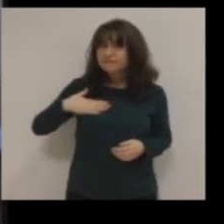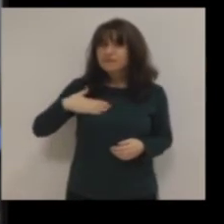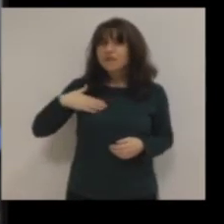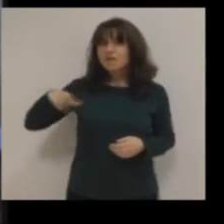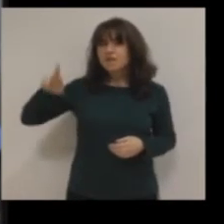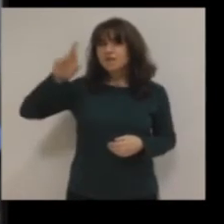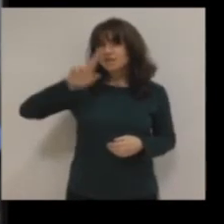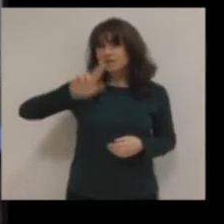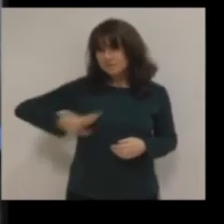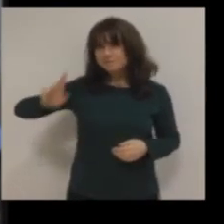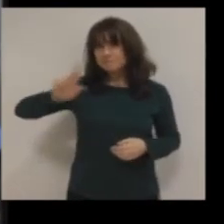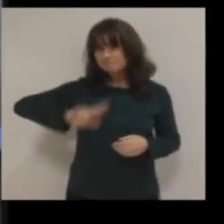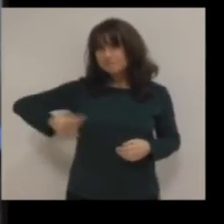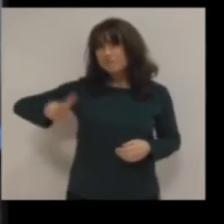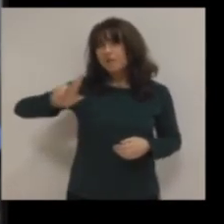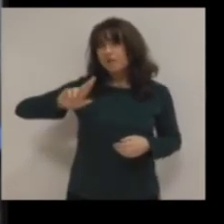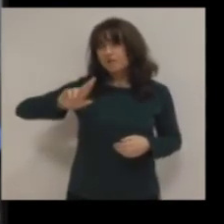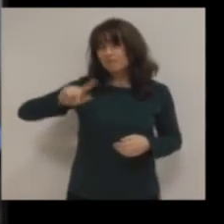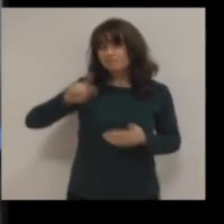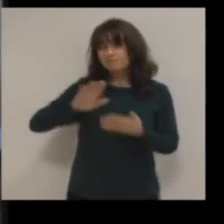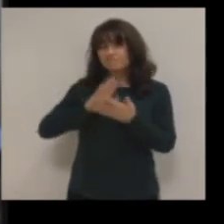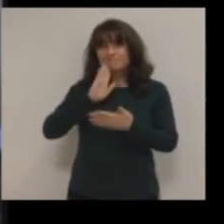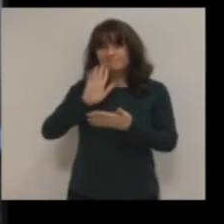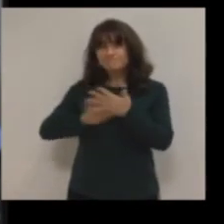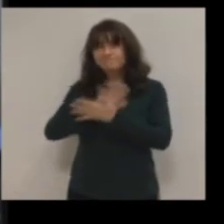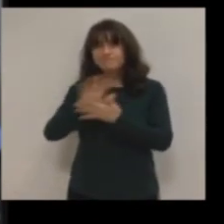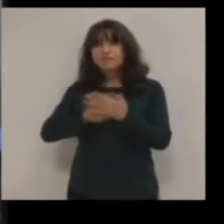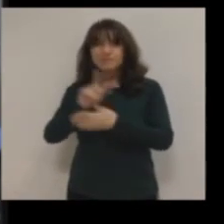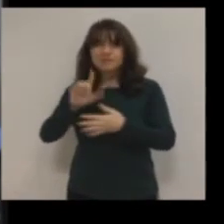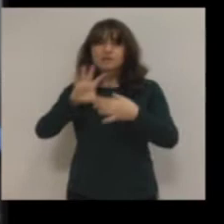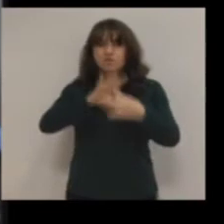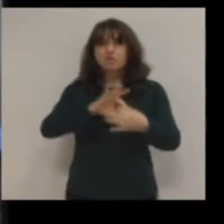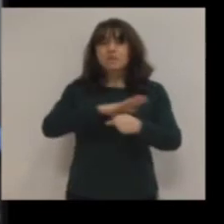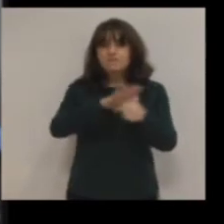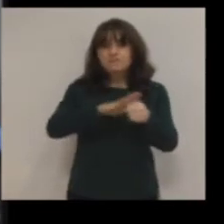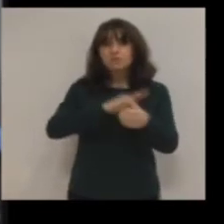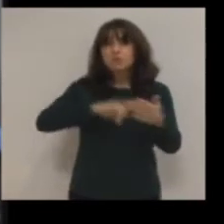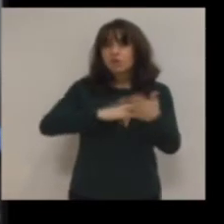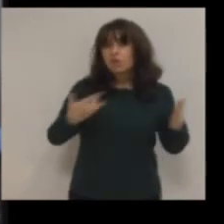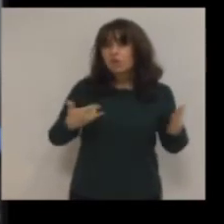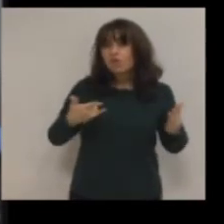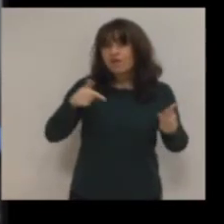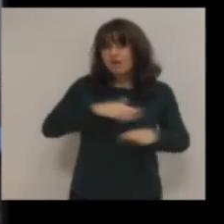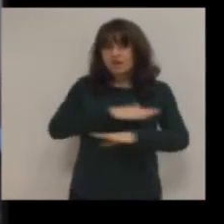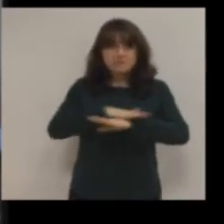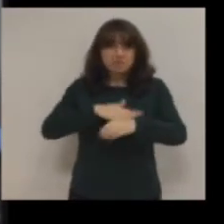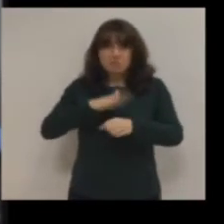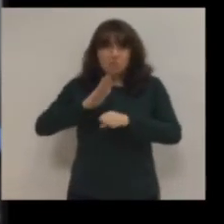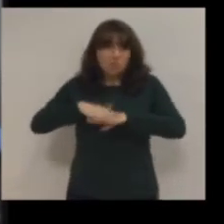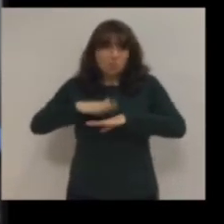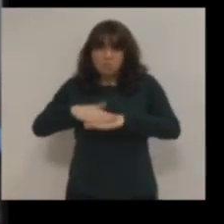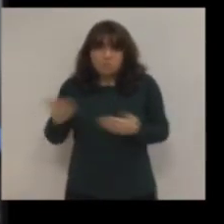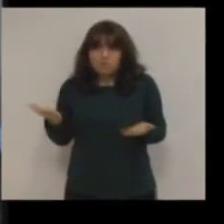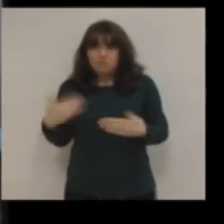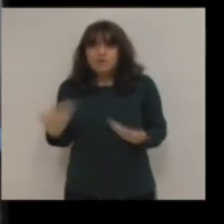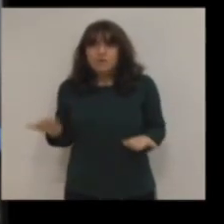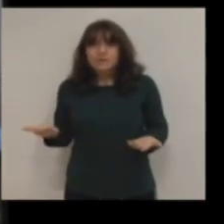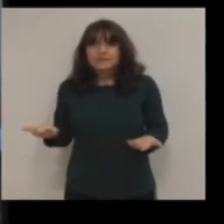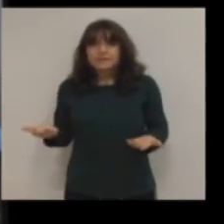recalcar algo que tú has hecho, porque insisto, también tiene que ver con el ámbito tecnológico, y aquí no tiene culpa la administración, evidentemente.